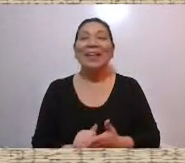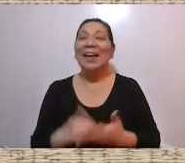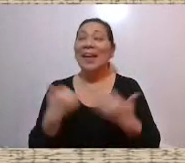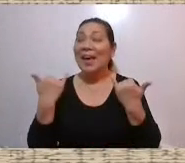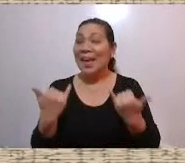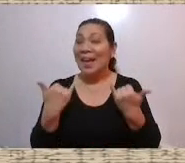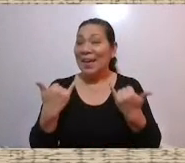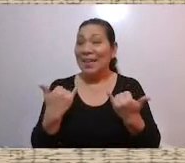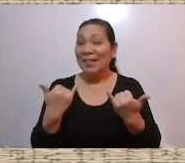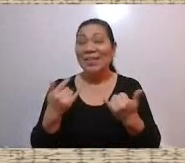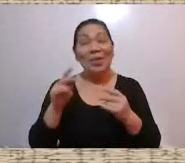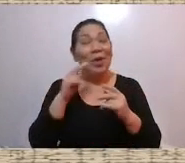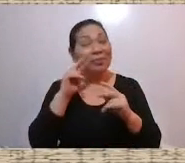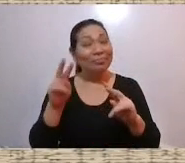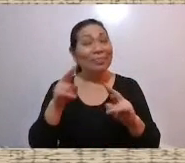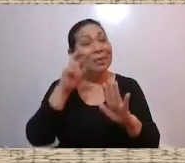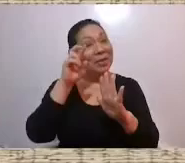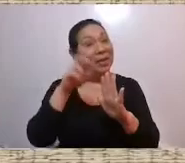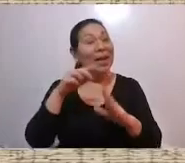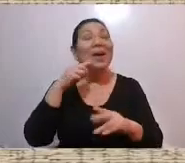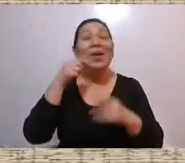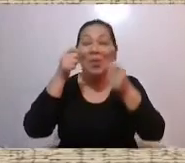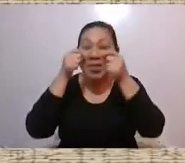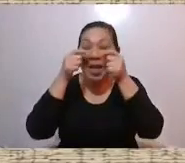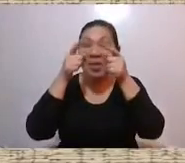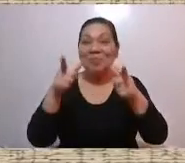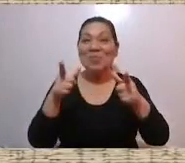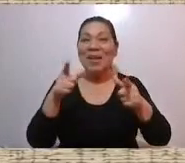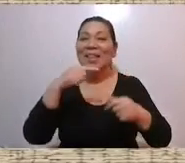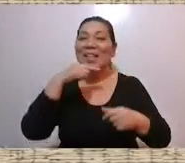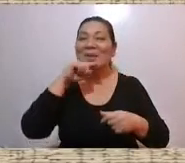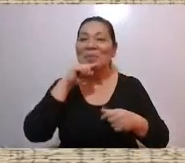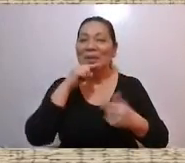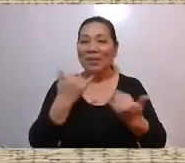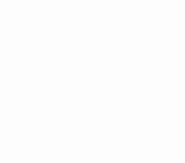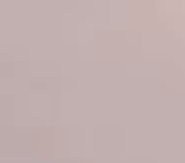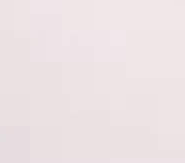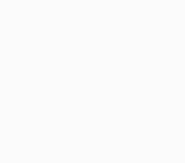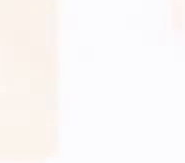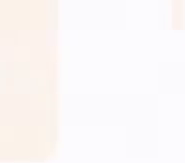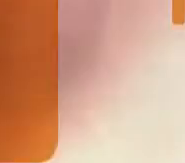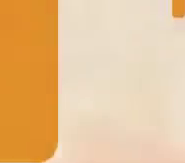y bienvenidas a su programa Richari Guarem.